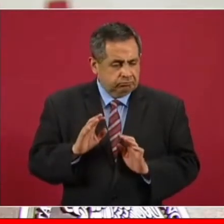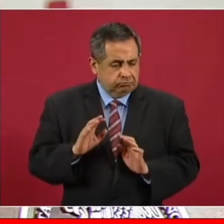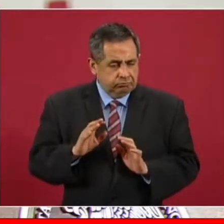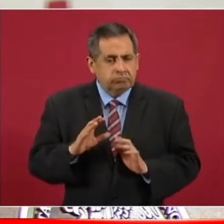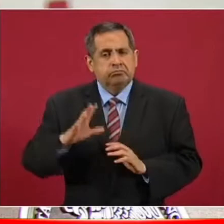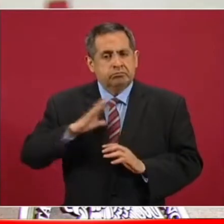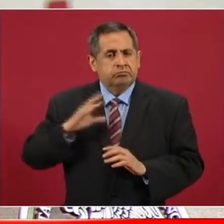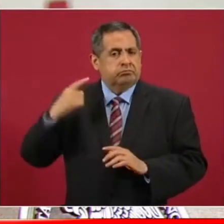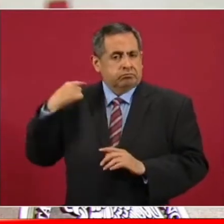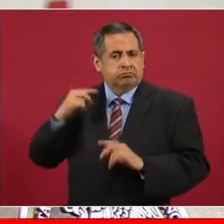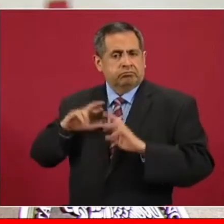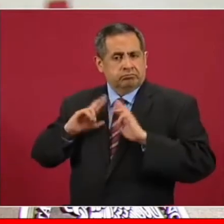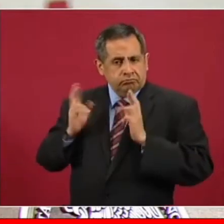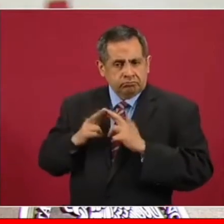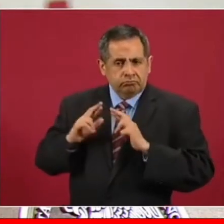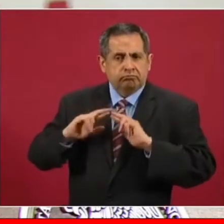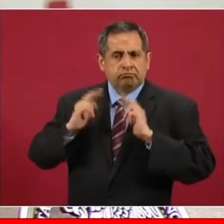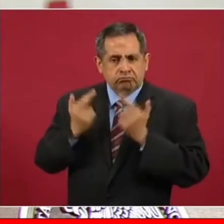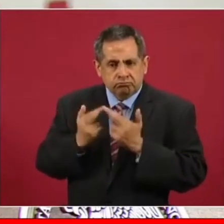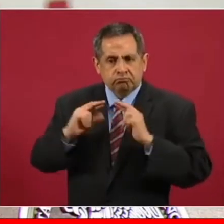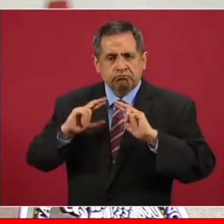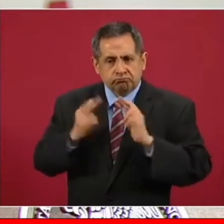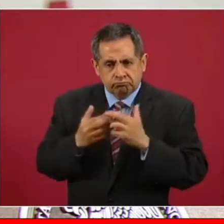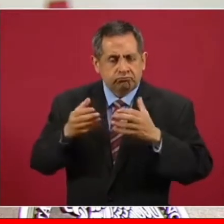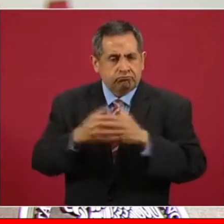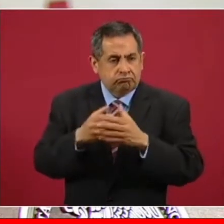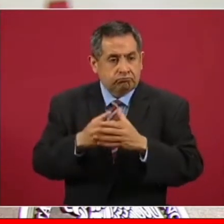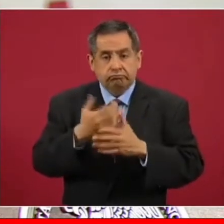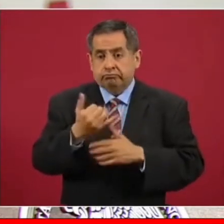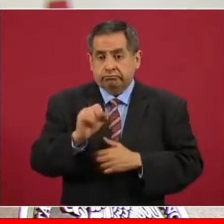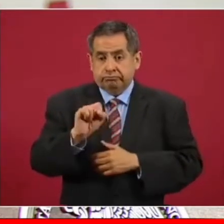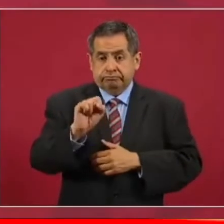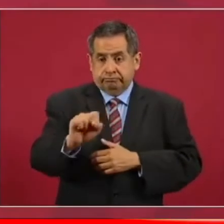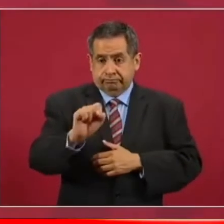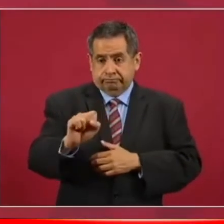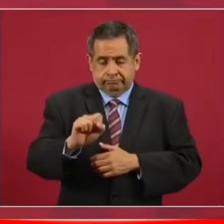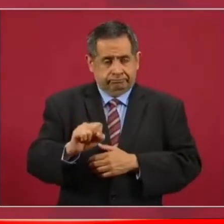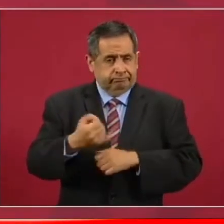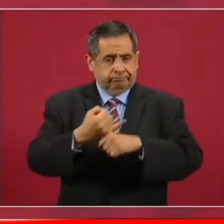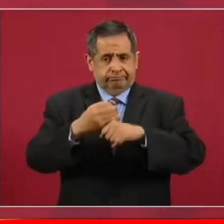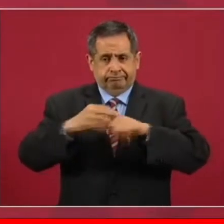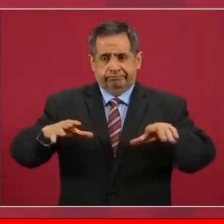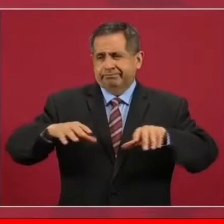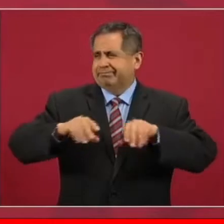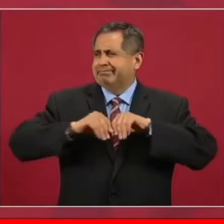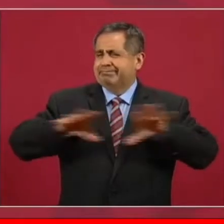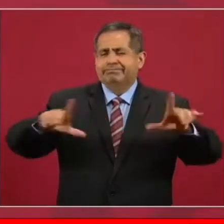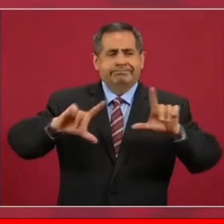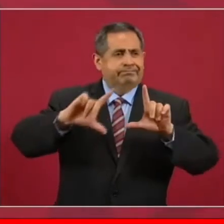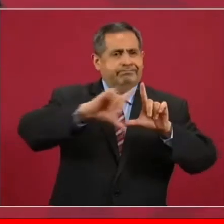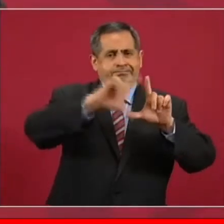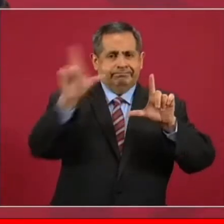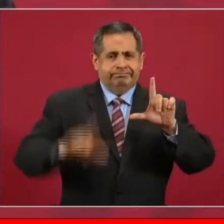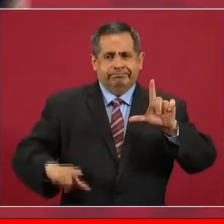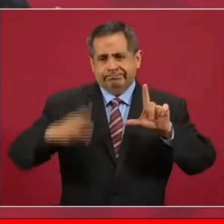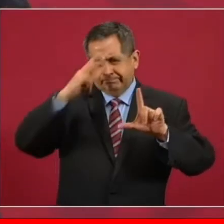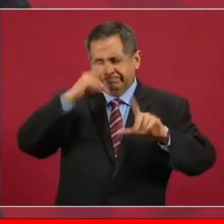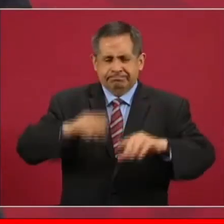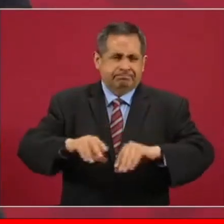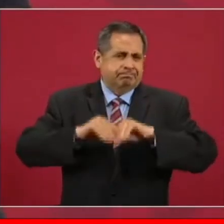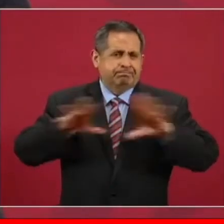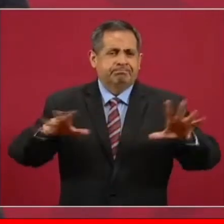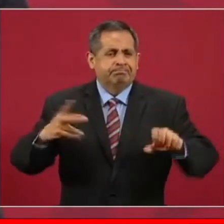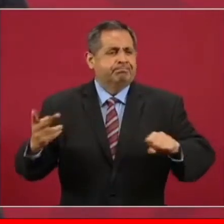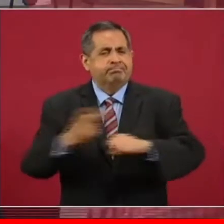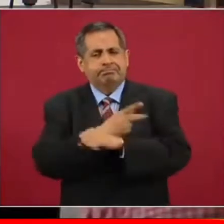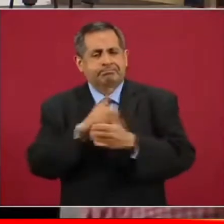varias reuniones. Y ese día, sábado, se va a dar un informe al pueblo de México sobre este